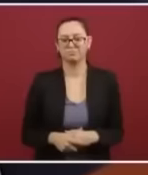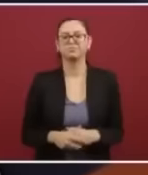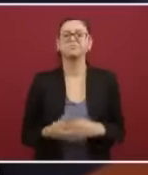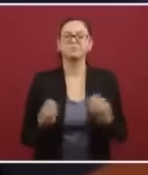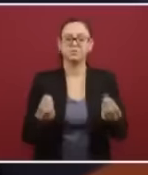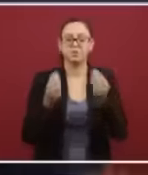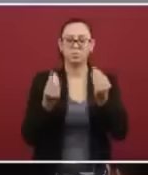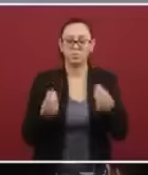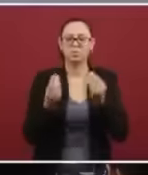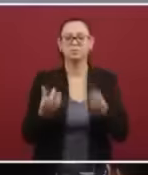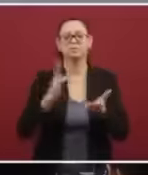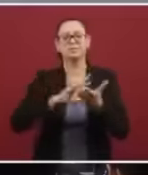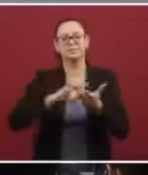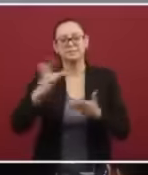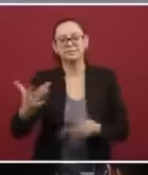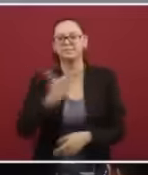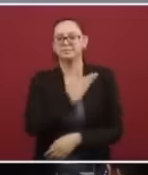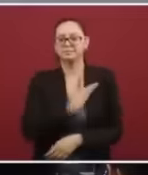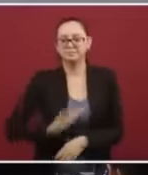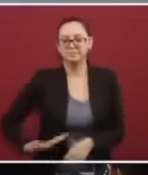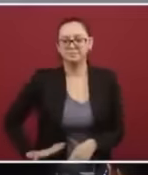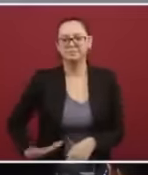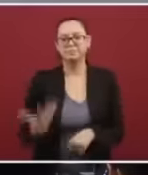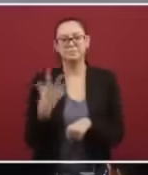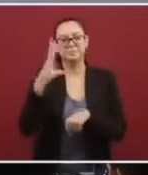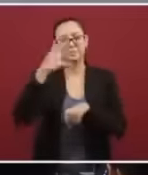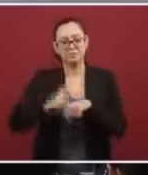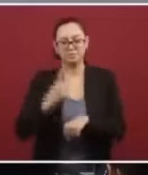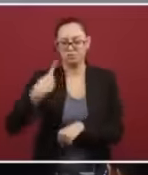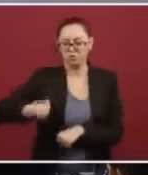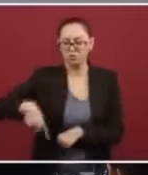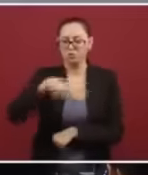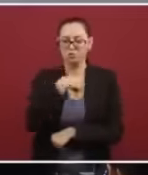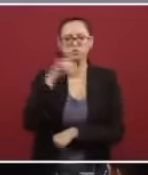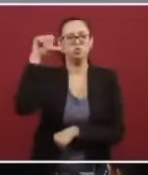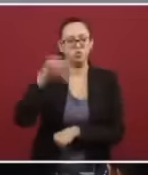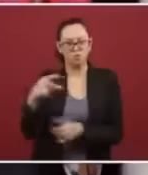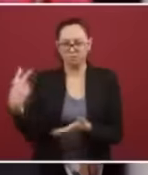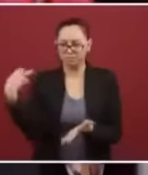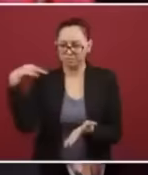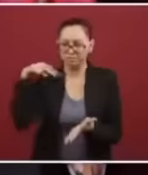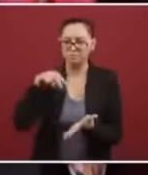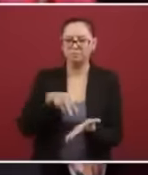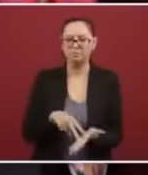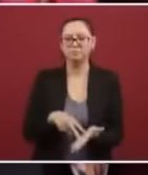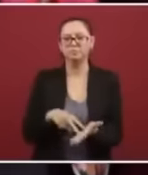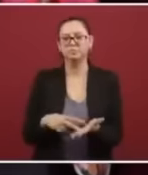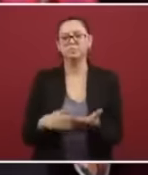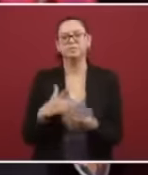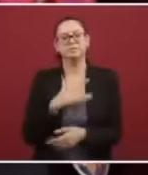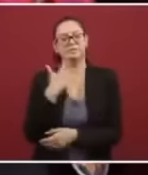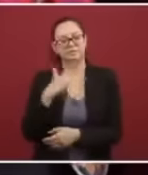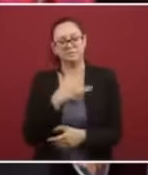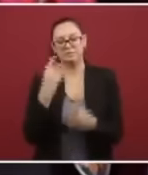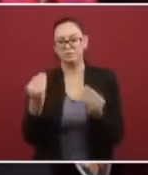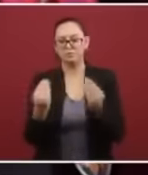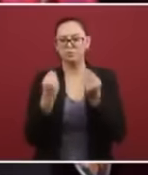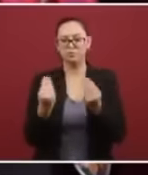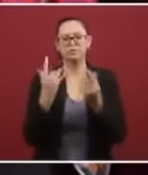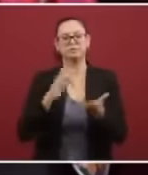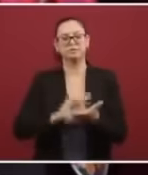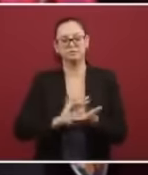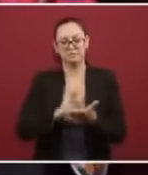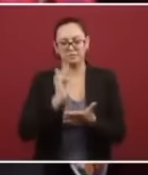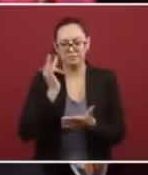Muchísimas gracias, señor presidente, por permitirnos estar aquí el día de hoy. Agradecemos mucho